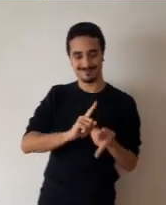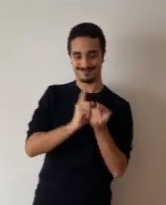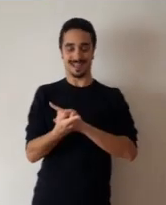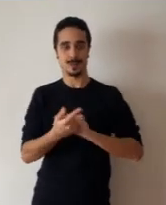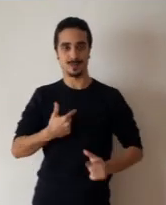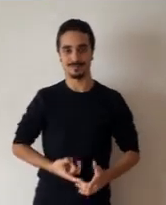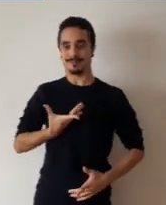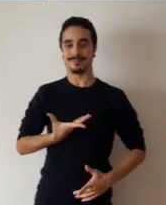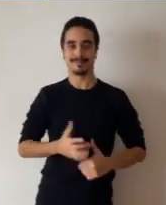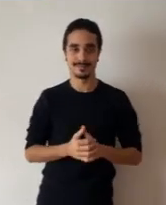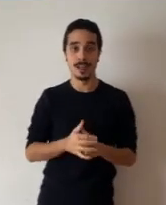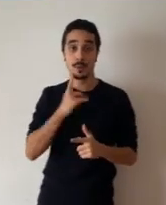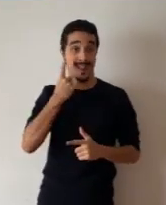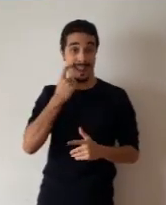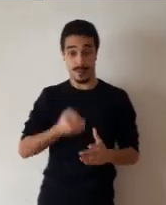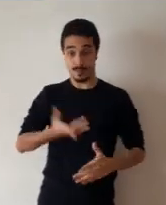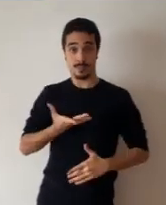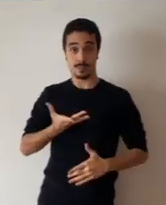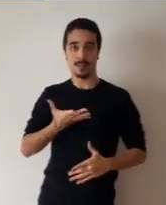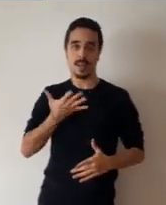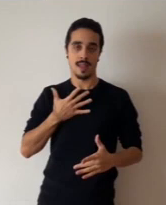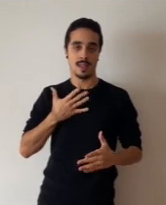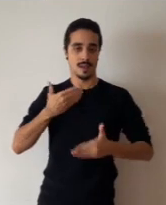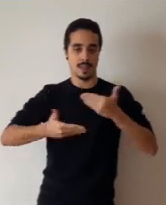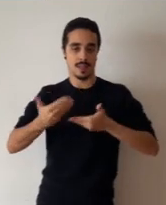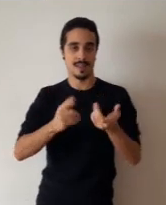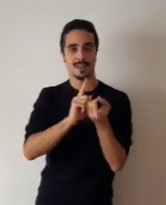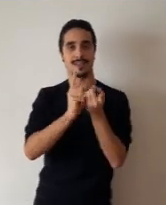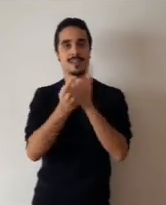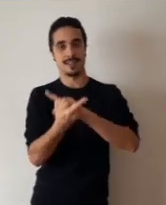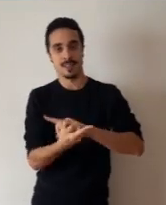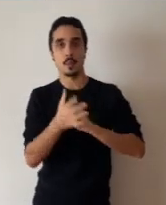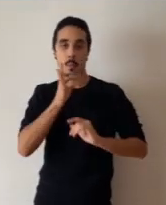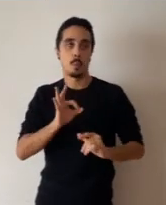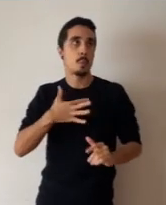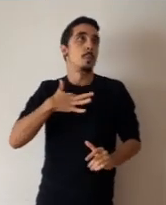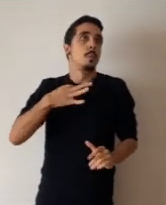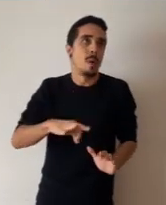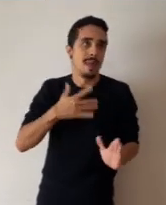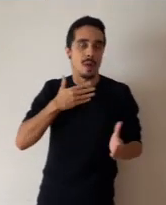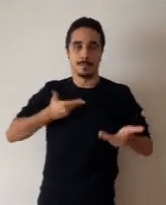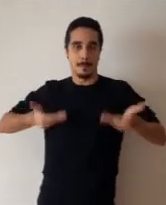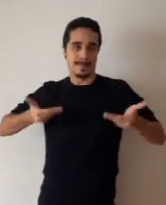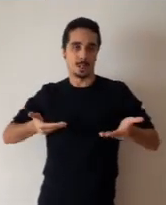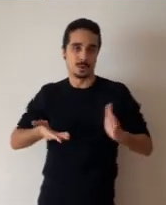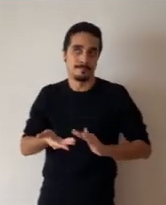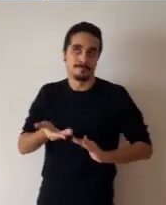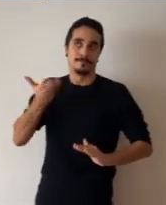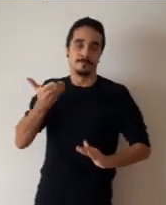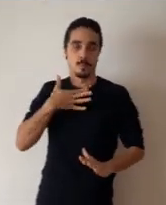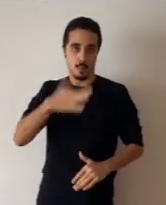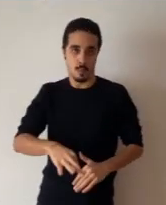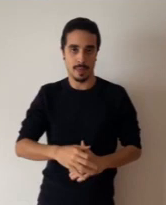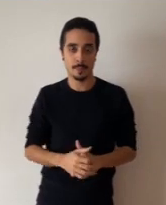que provocan los cambios en el organismo que terminan en consecuencia con la aparición de la regla, puede hacer que favorezca la